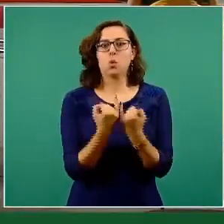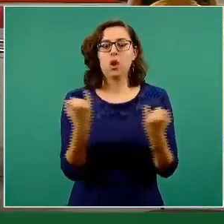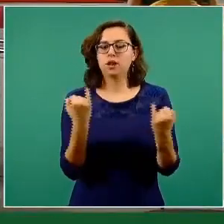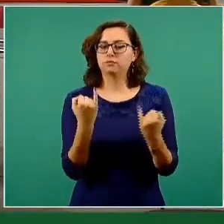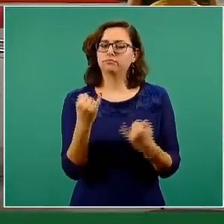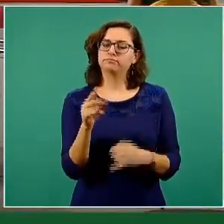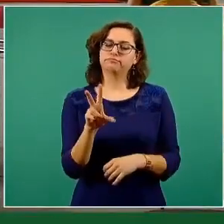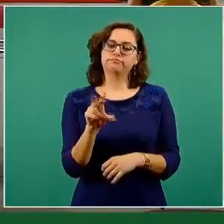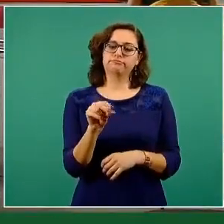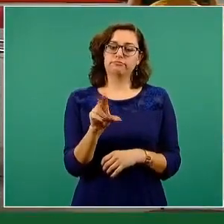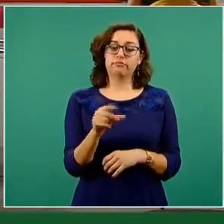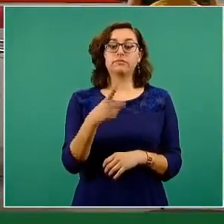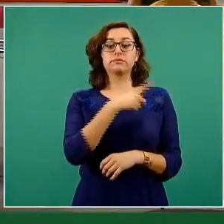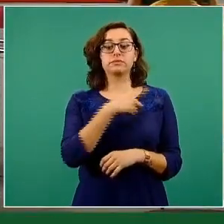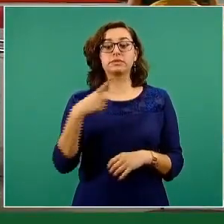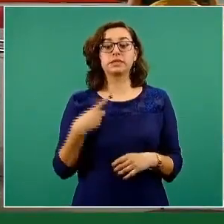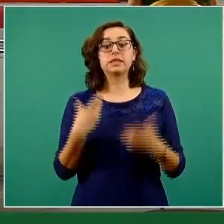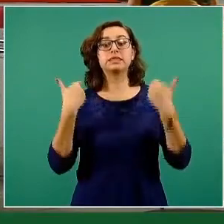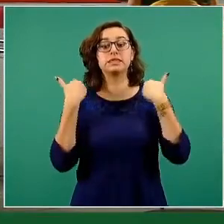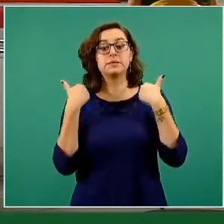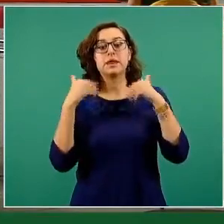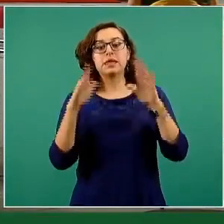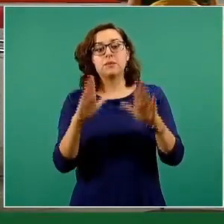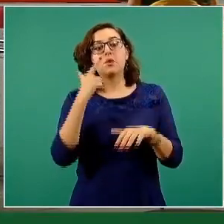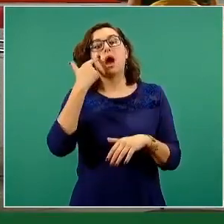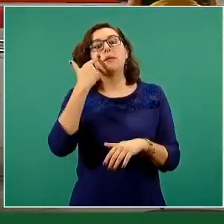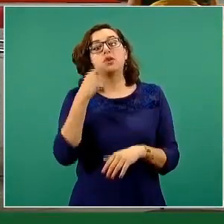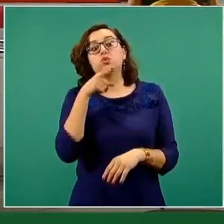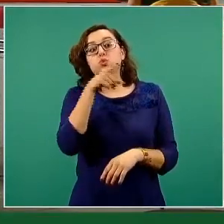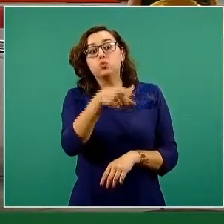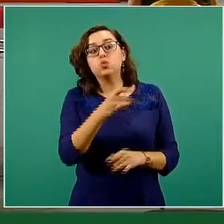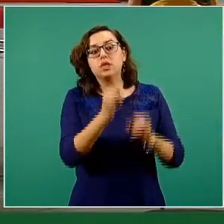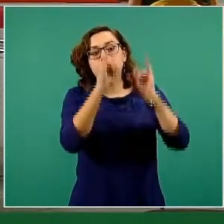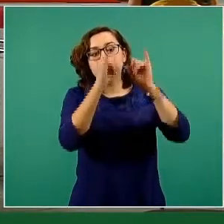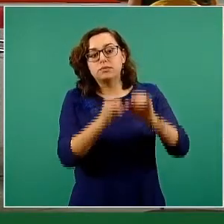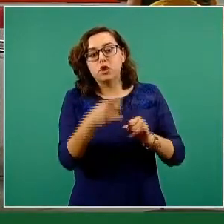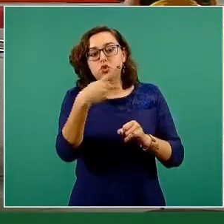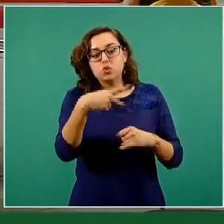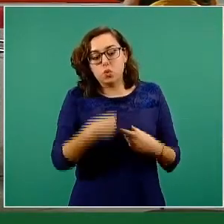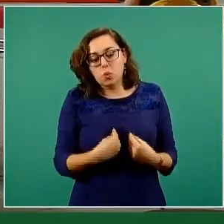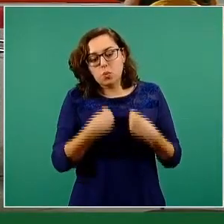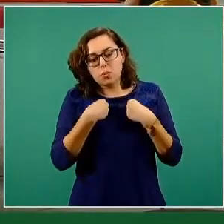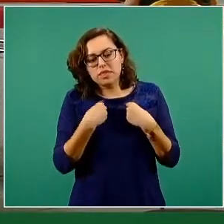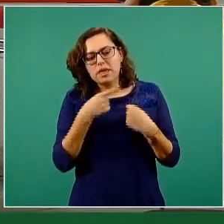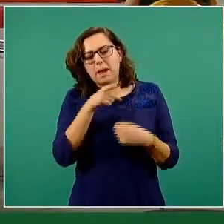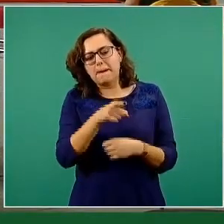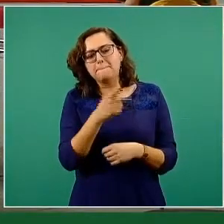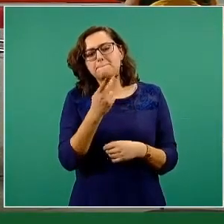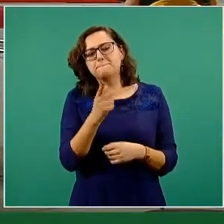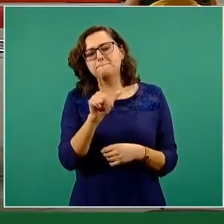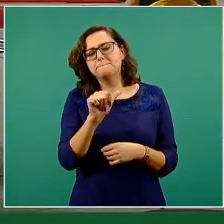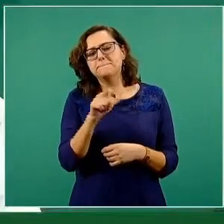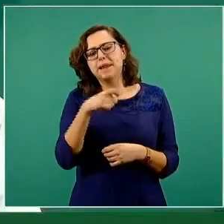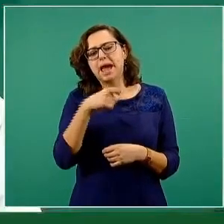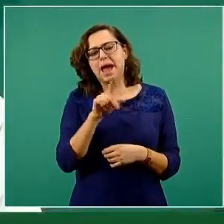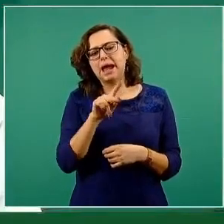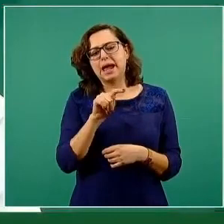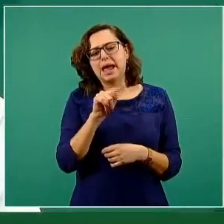Entonces, tendríamos que conocer exactamente cuál es la razón por la que usted tiene plaquetas persistentemente